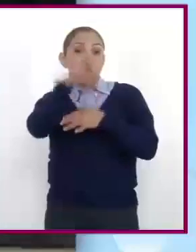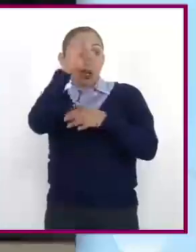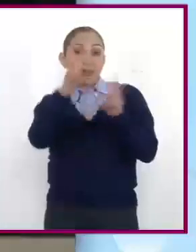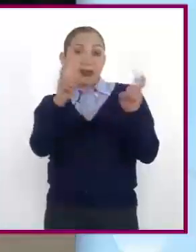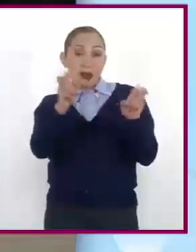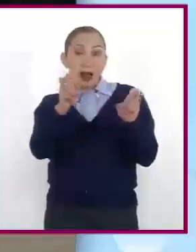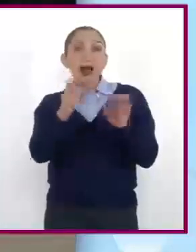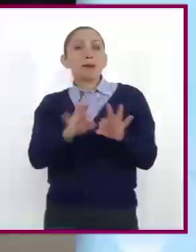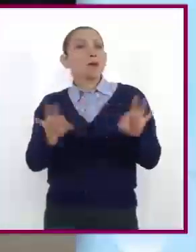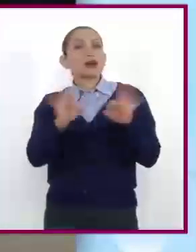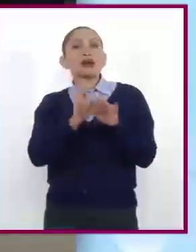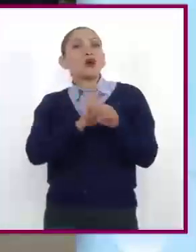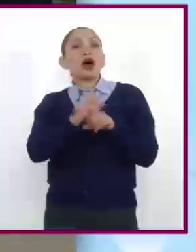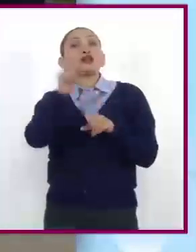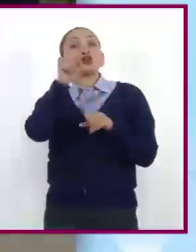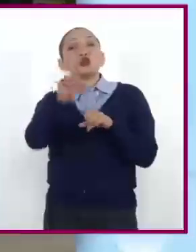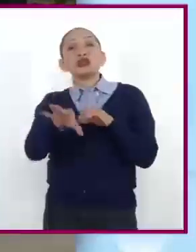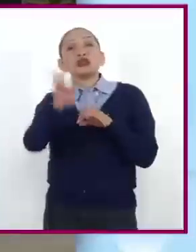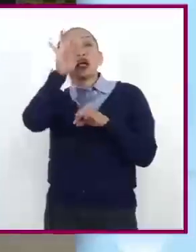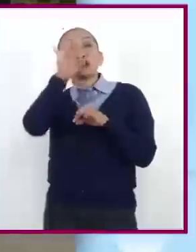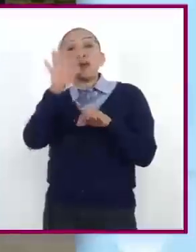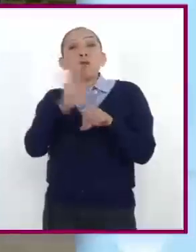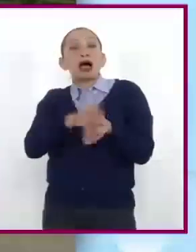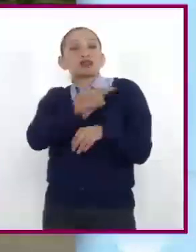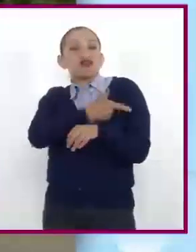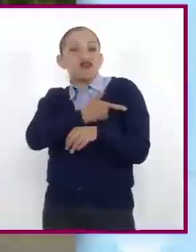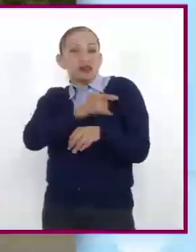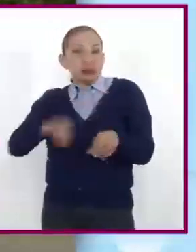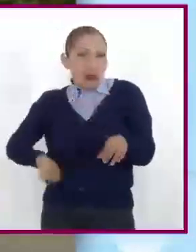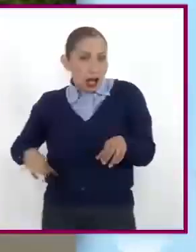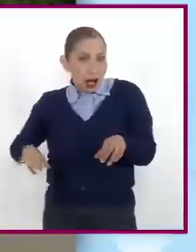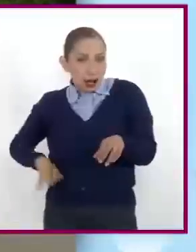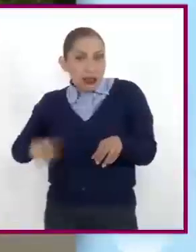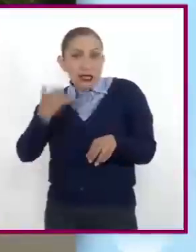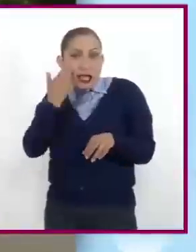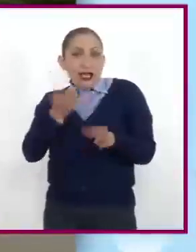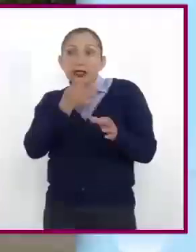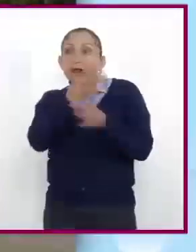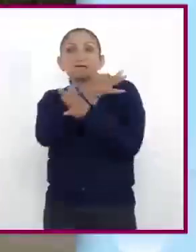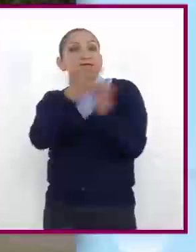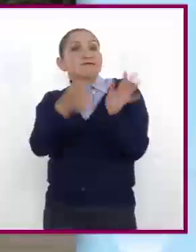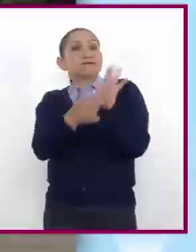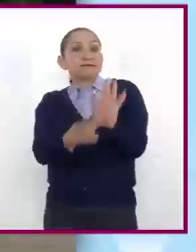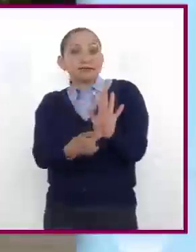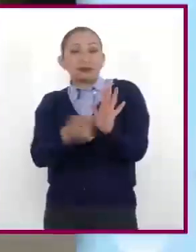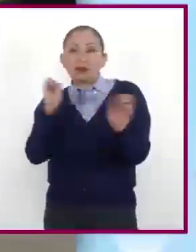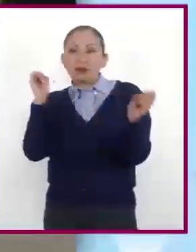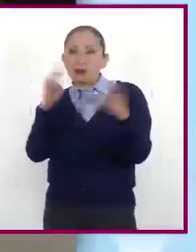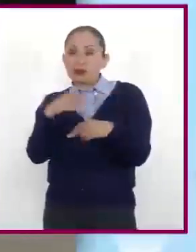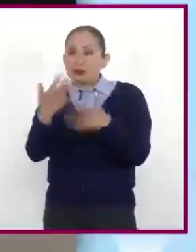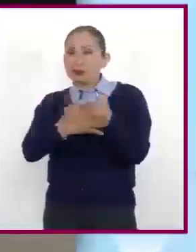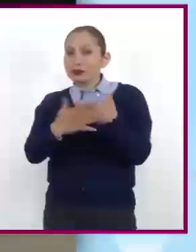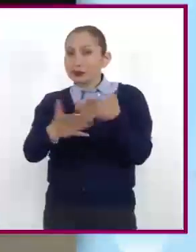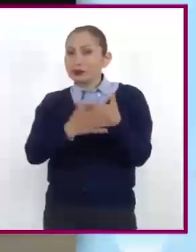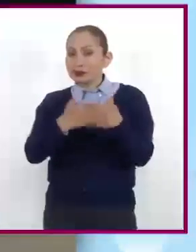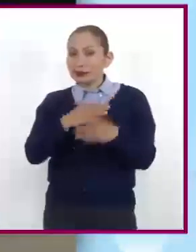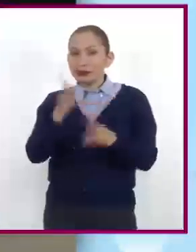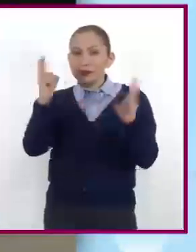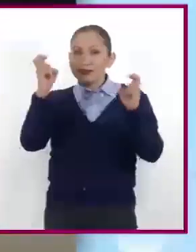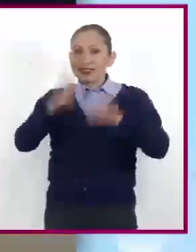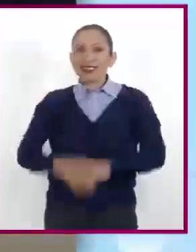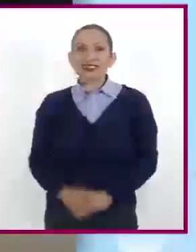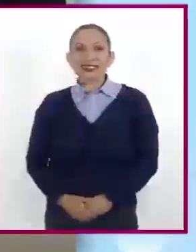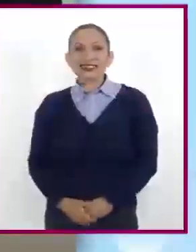tema. Lo importante es que seleccionen el que más les interese y deseen dar a conocer. Nos vemos en el próximo programa.